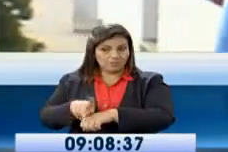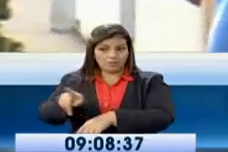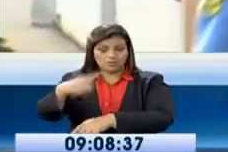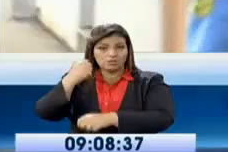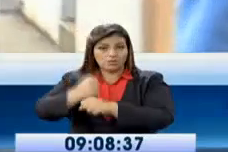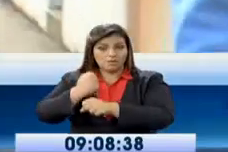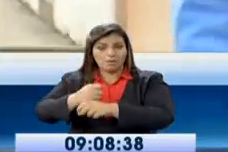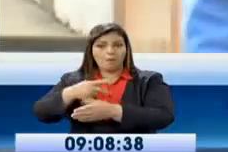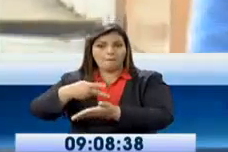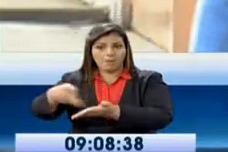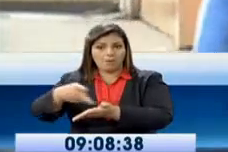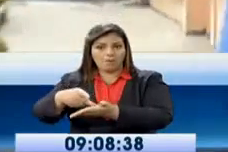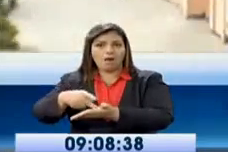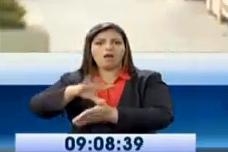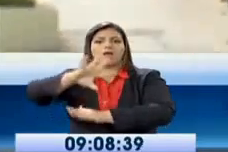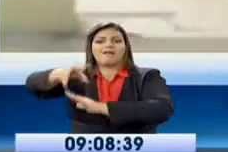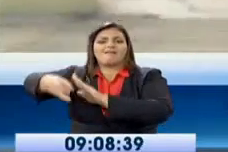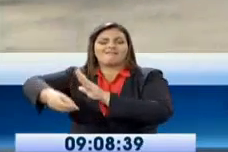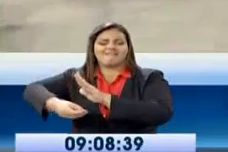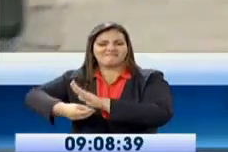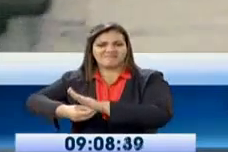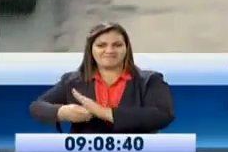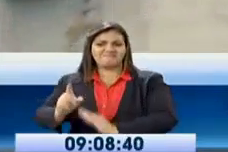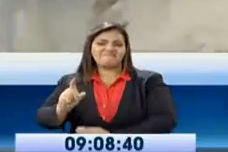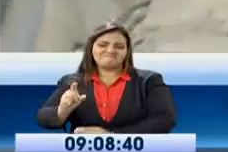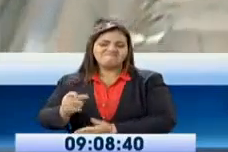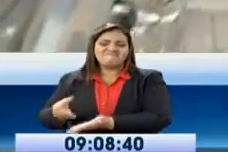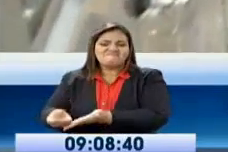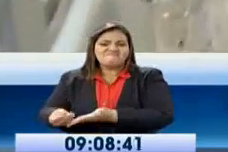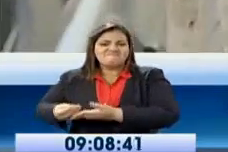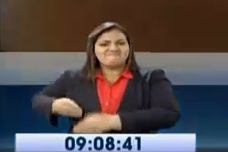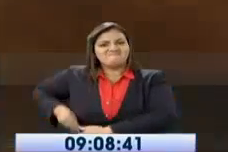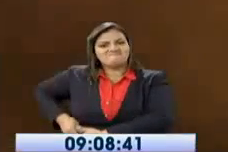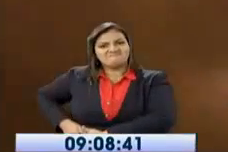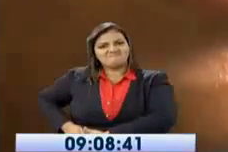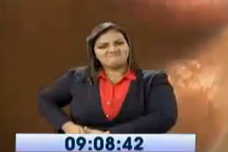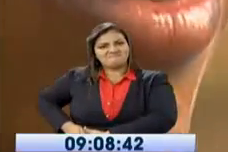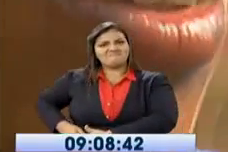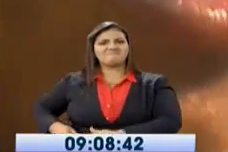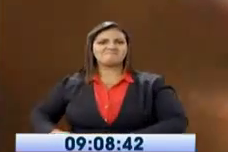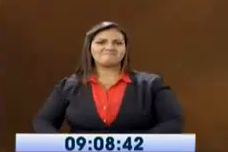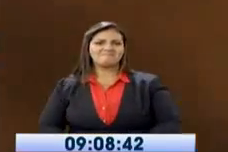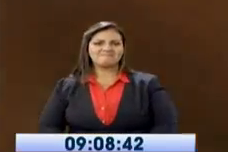en sus bolsillos, informó Ítalo Ruiz.